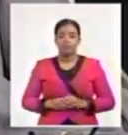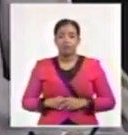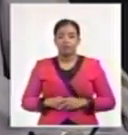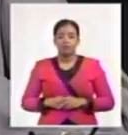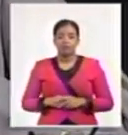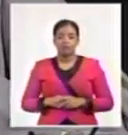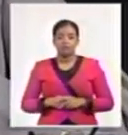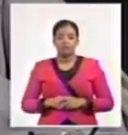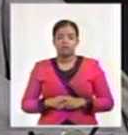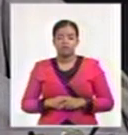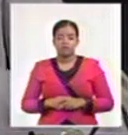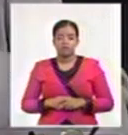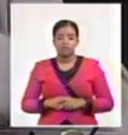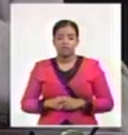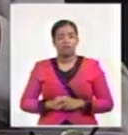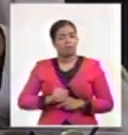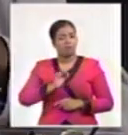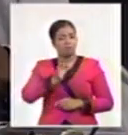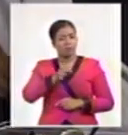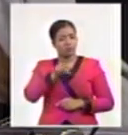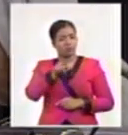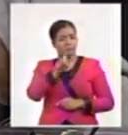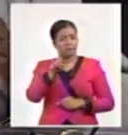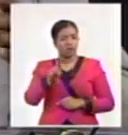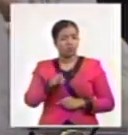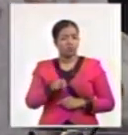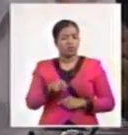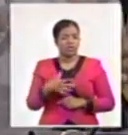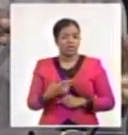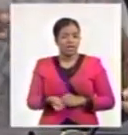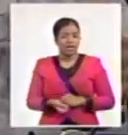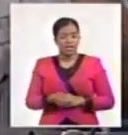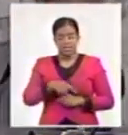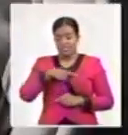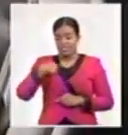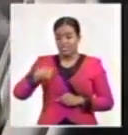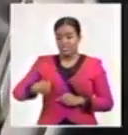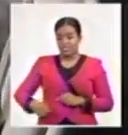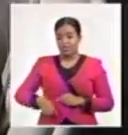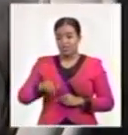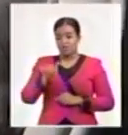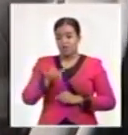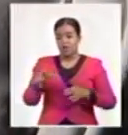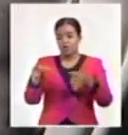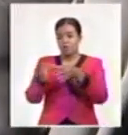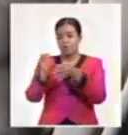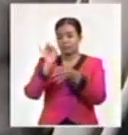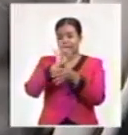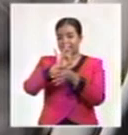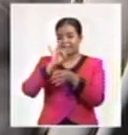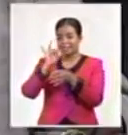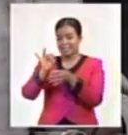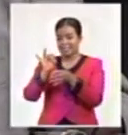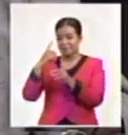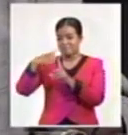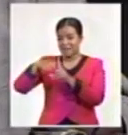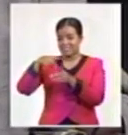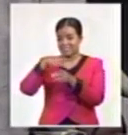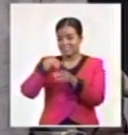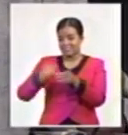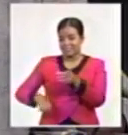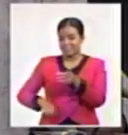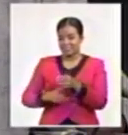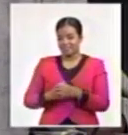precisamente hace poco me estabas preguntando sobre lo de China y el grupo de los 77. Sí, China se considera